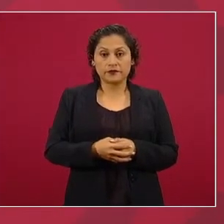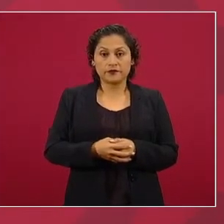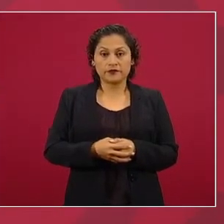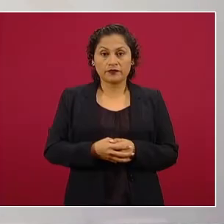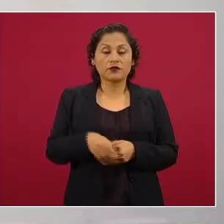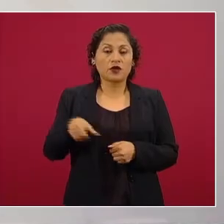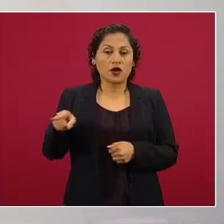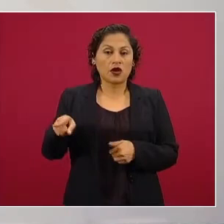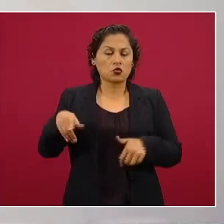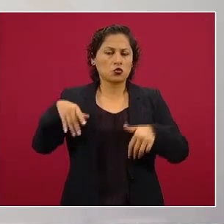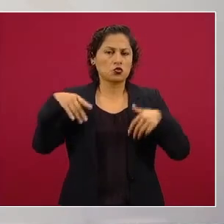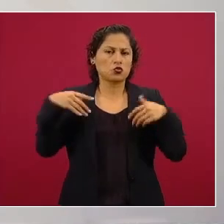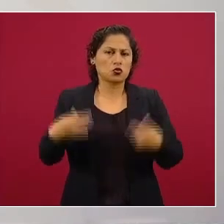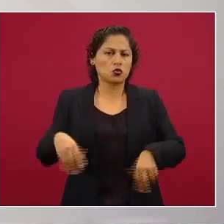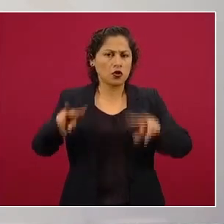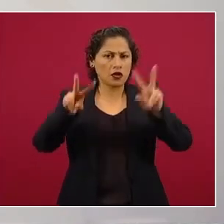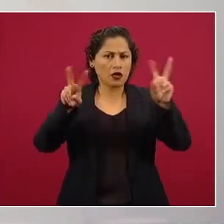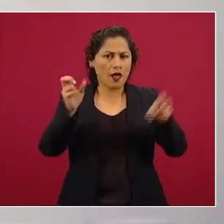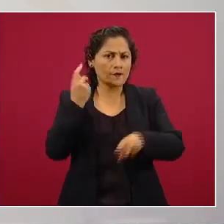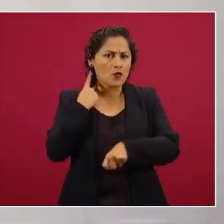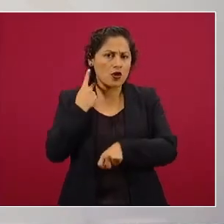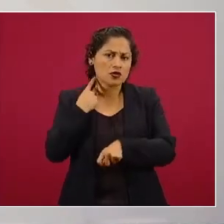eficacia política,